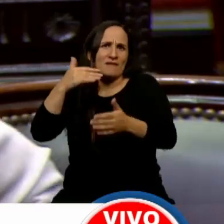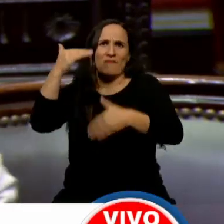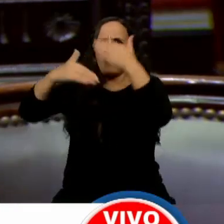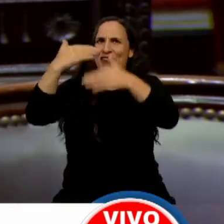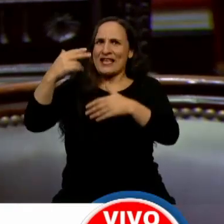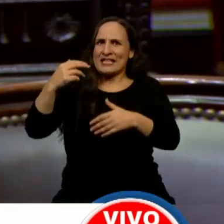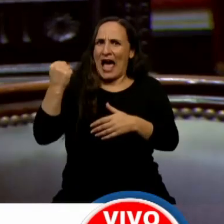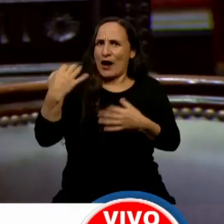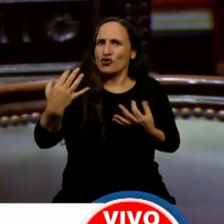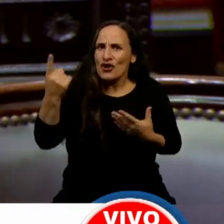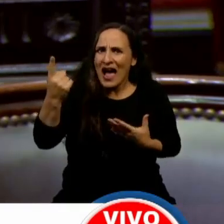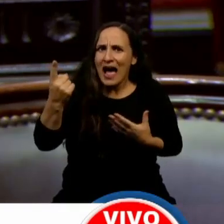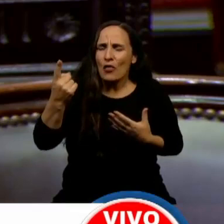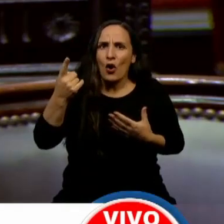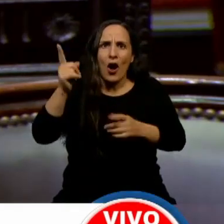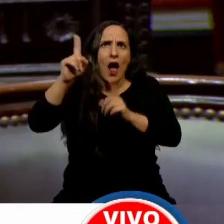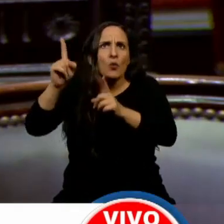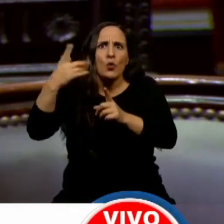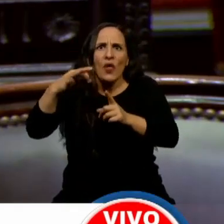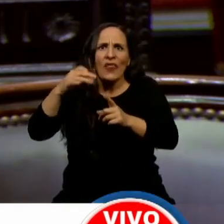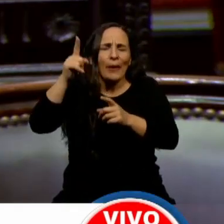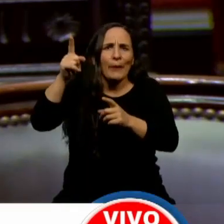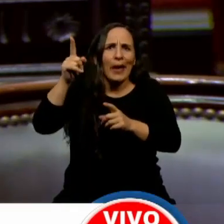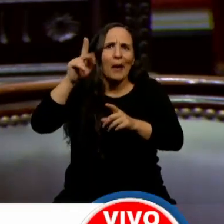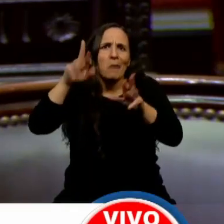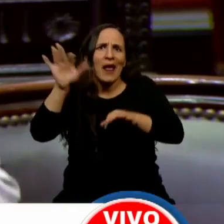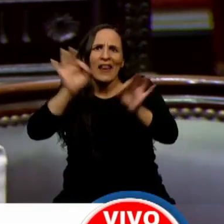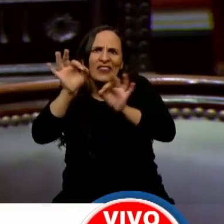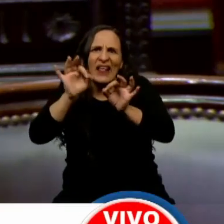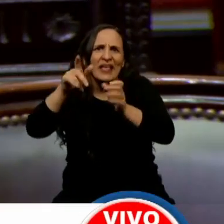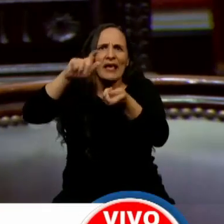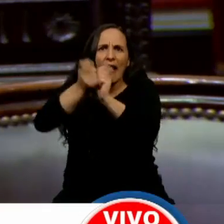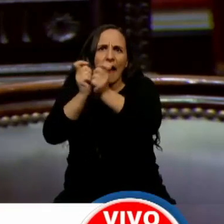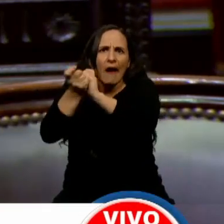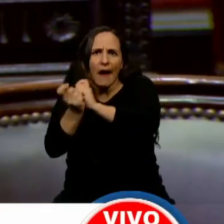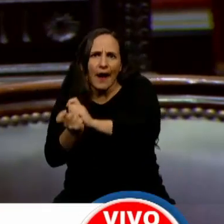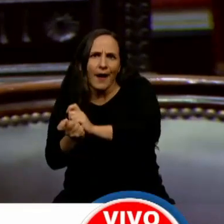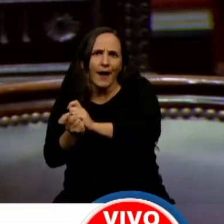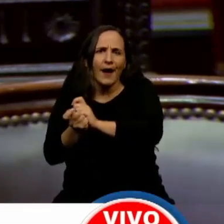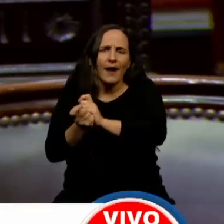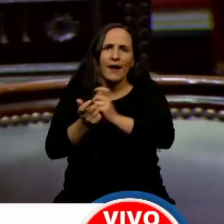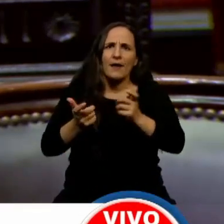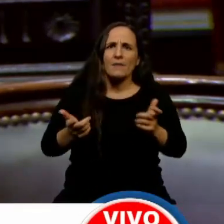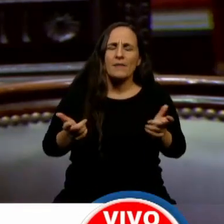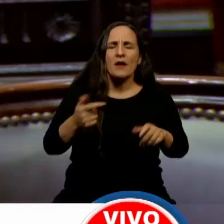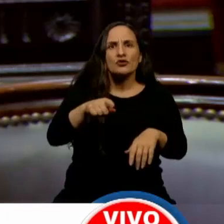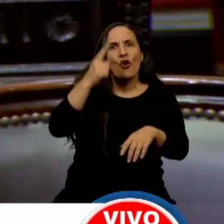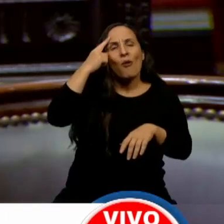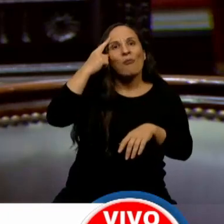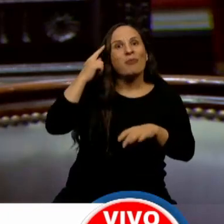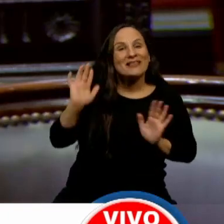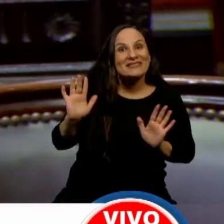veíamos que muchas veces tuvieron que reestructurar su estrategia frente a la pandemia. Yo